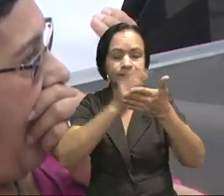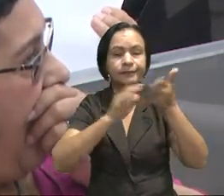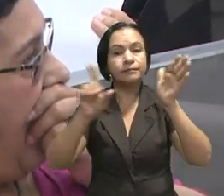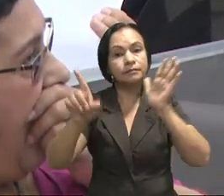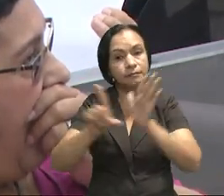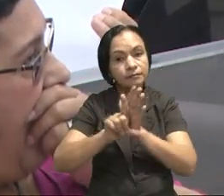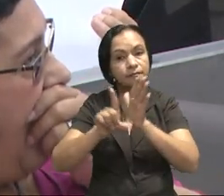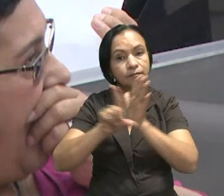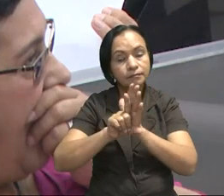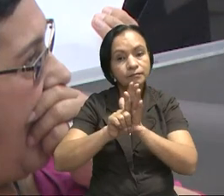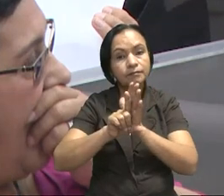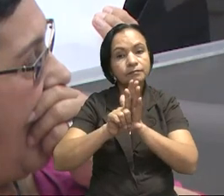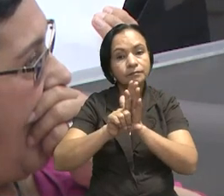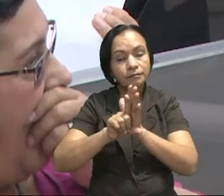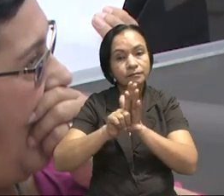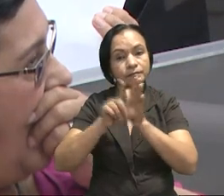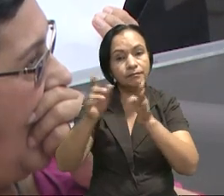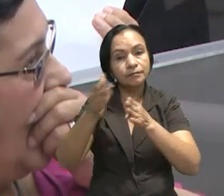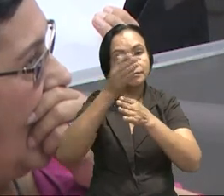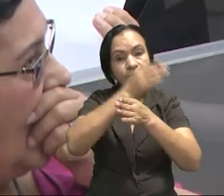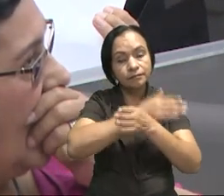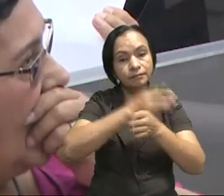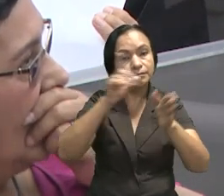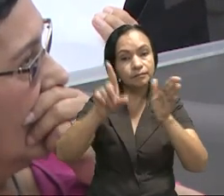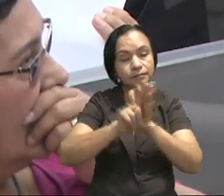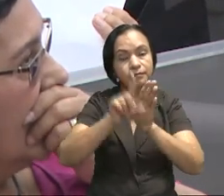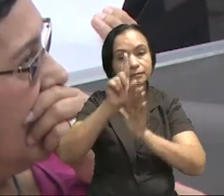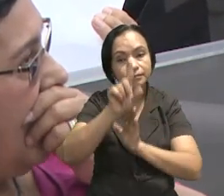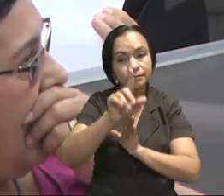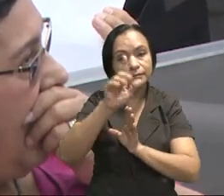ley, decreto ley, porque en aquellos tiempos, en